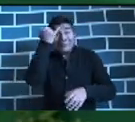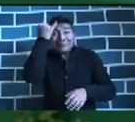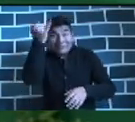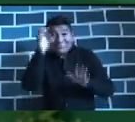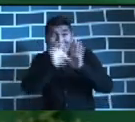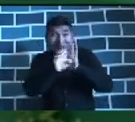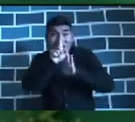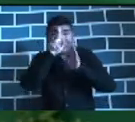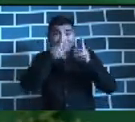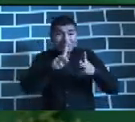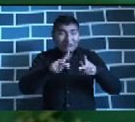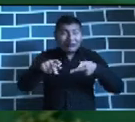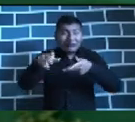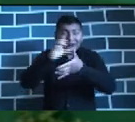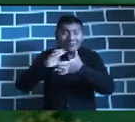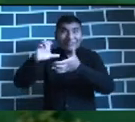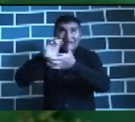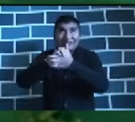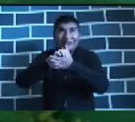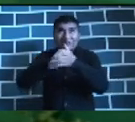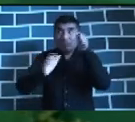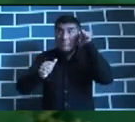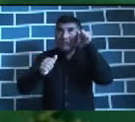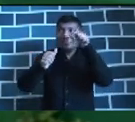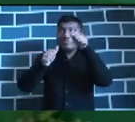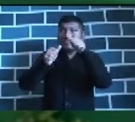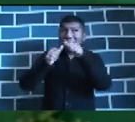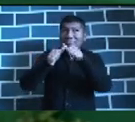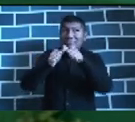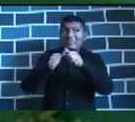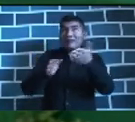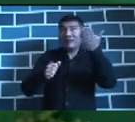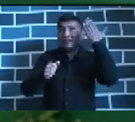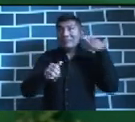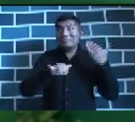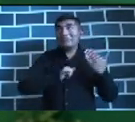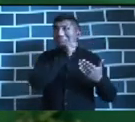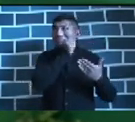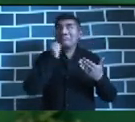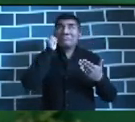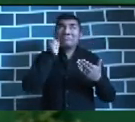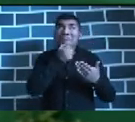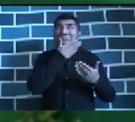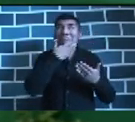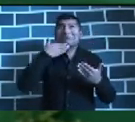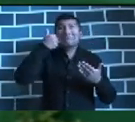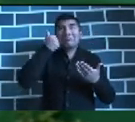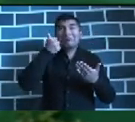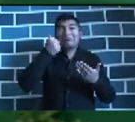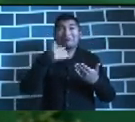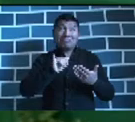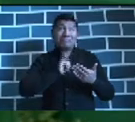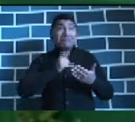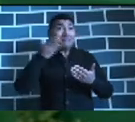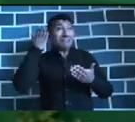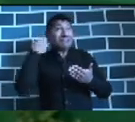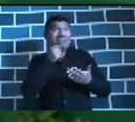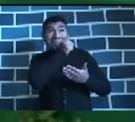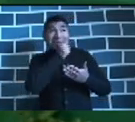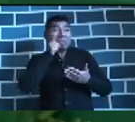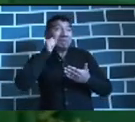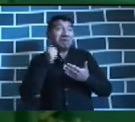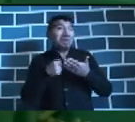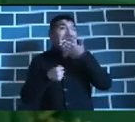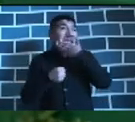persona que se casa y que está siempre recordando lo agusto que vivía de soltero o lo agusto que vivía antes